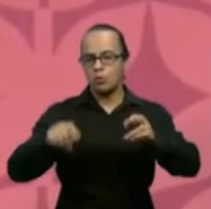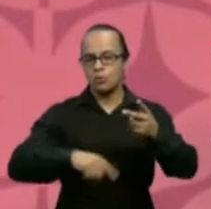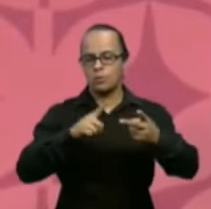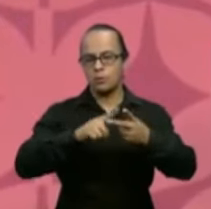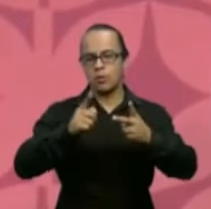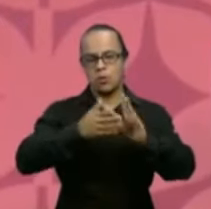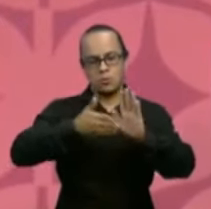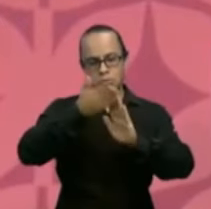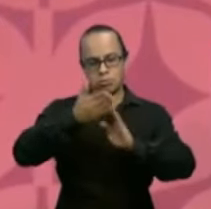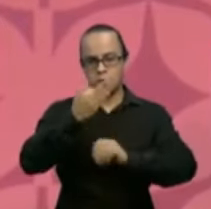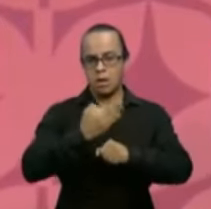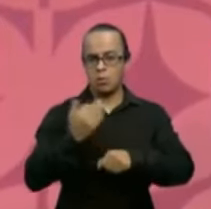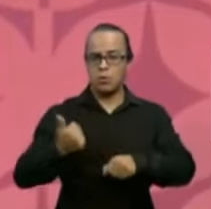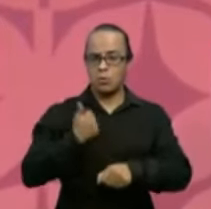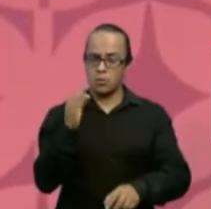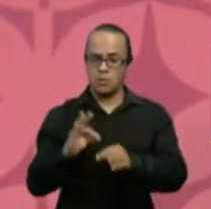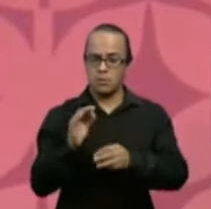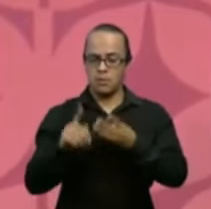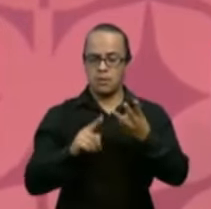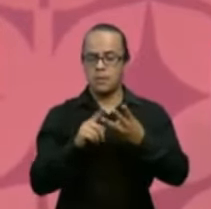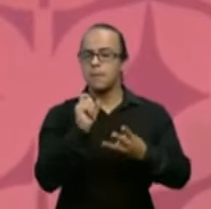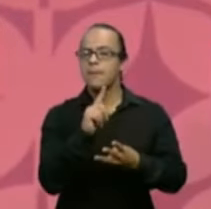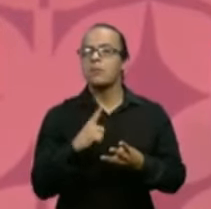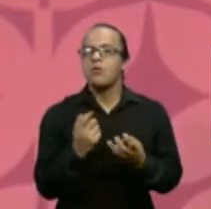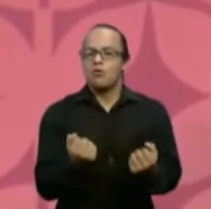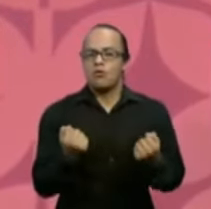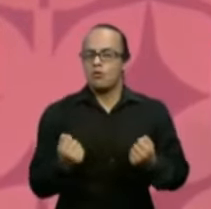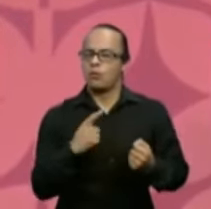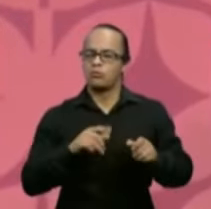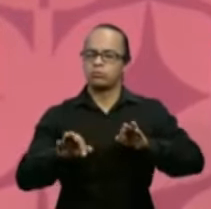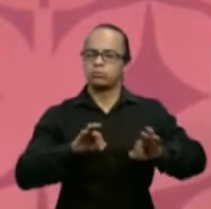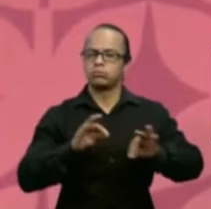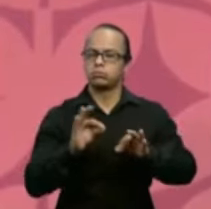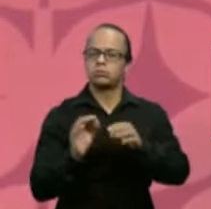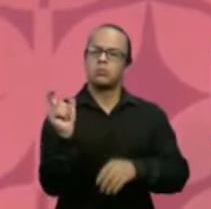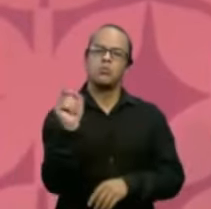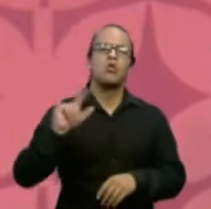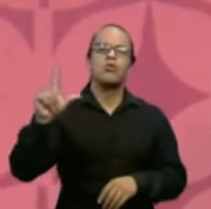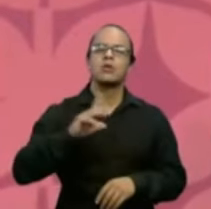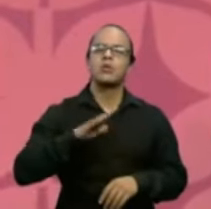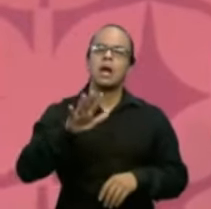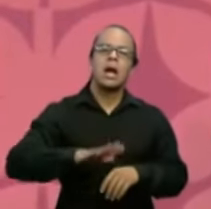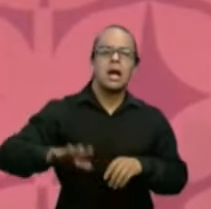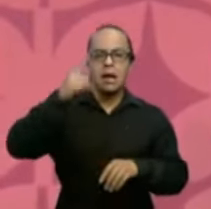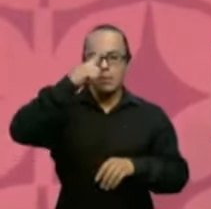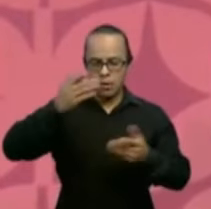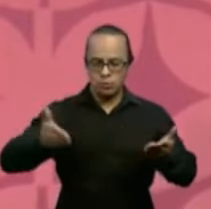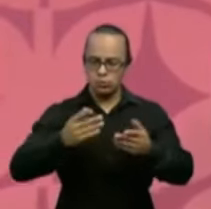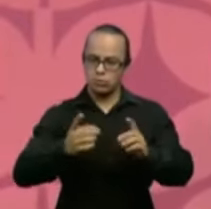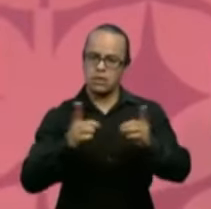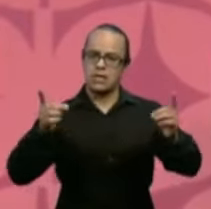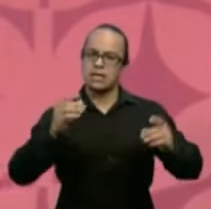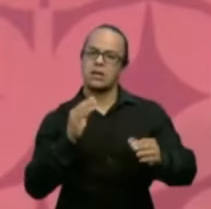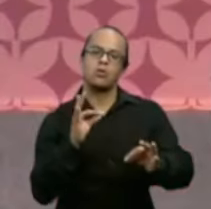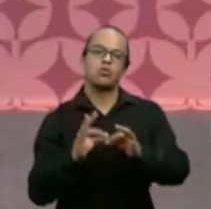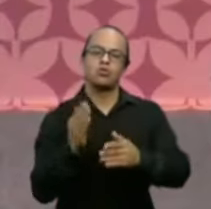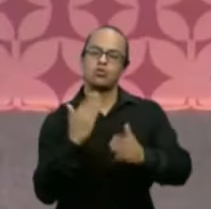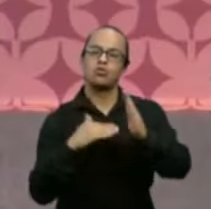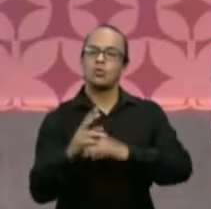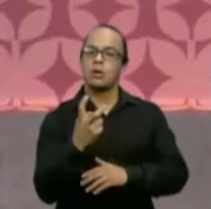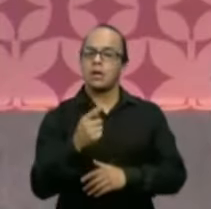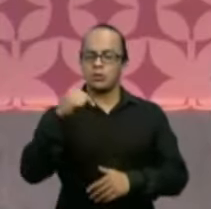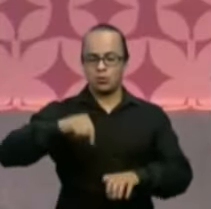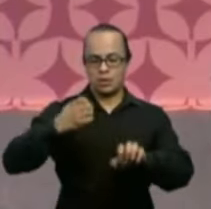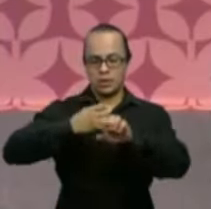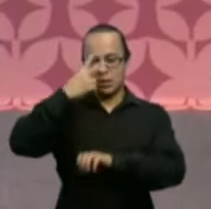con la que ya contamos y una fuerza laboral altamente capacitada para detonar el desarrollo, convirtiendo al